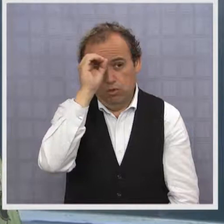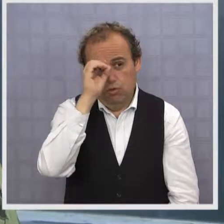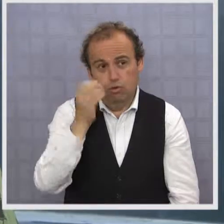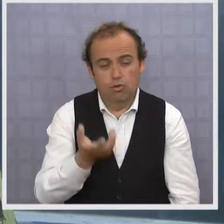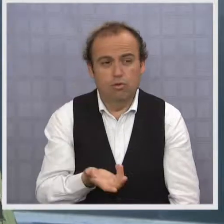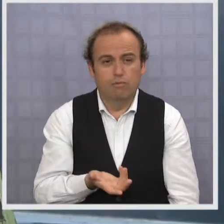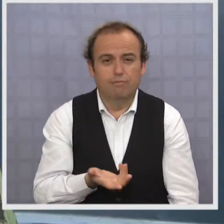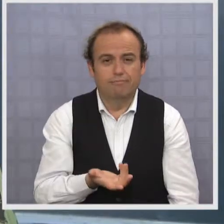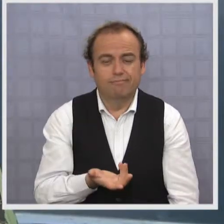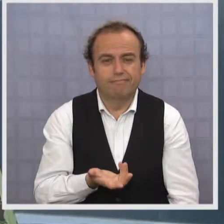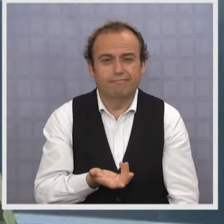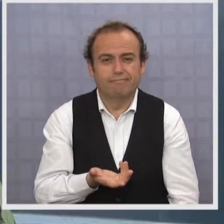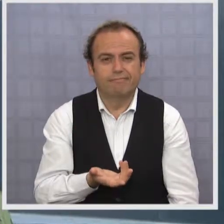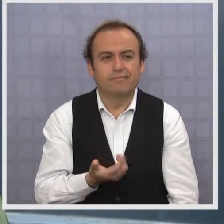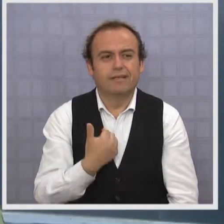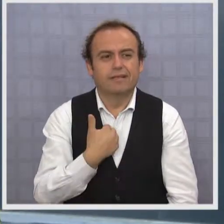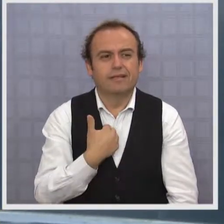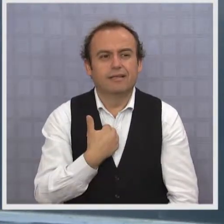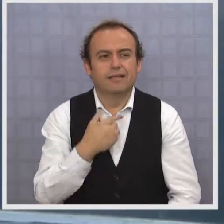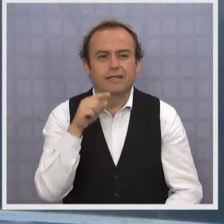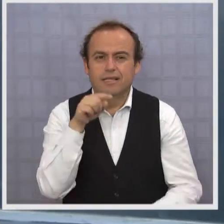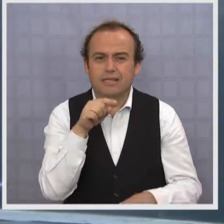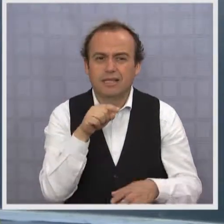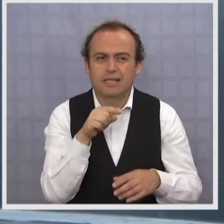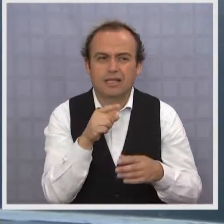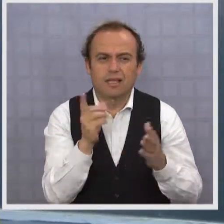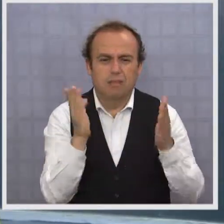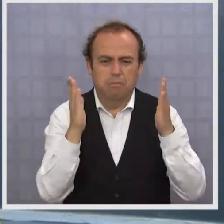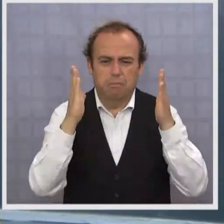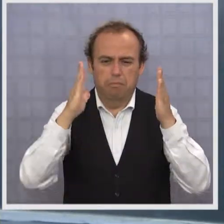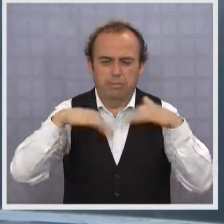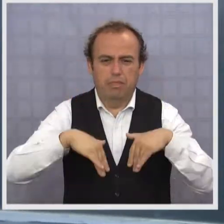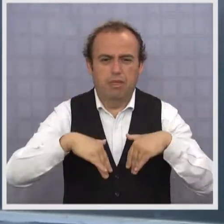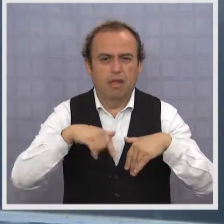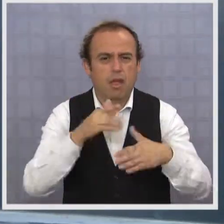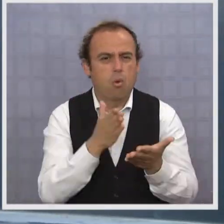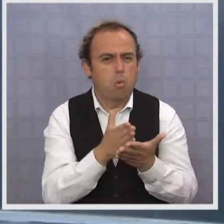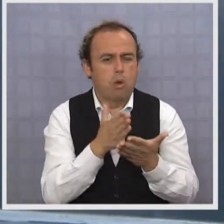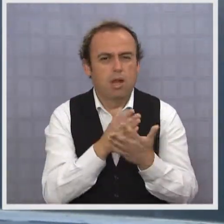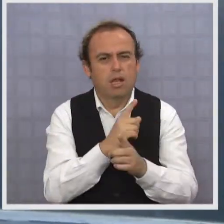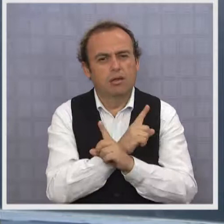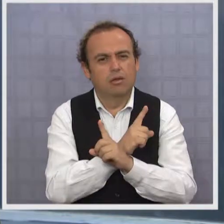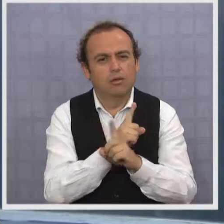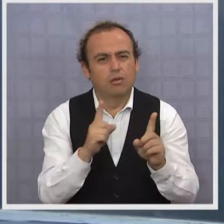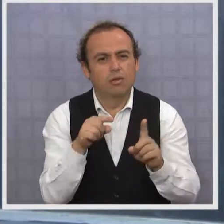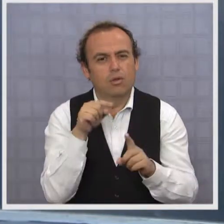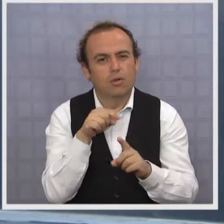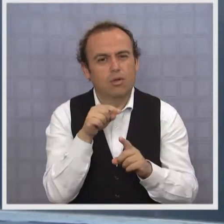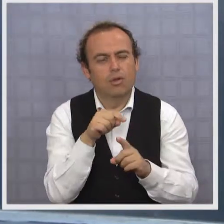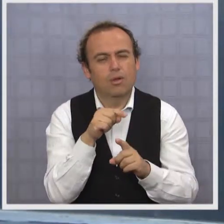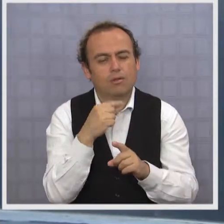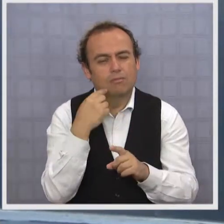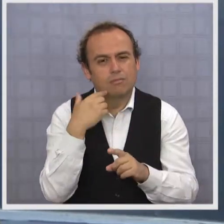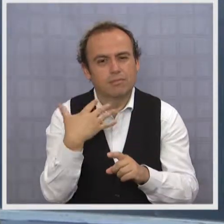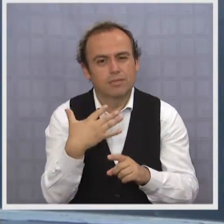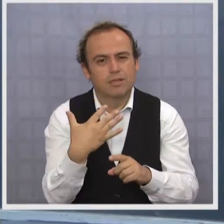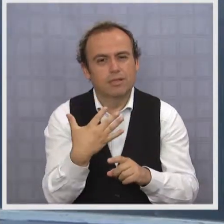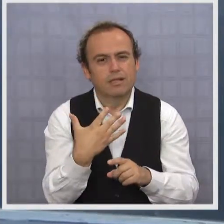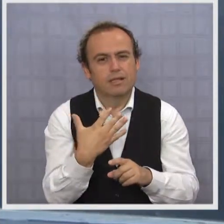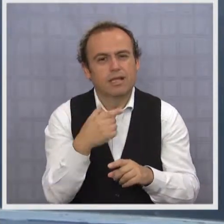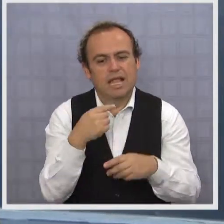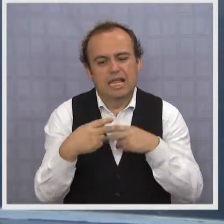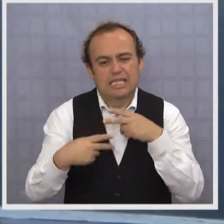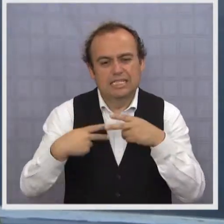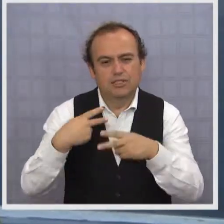que nunca debió haberse echado abajo esa escuela, porque era un hito que marcaba parte